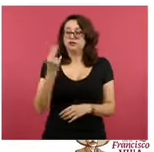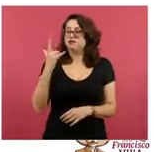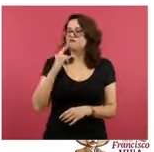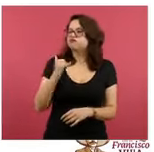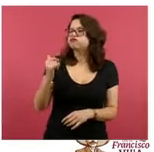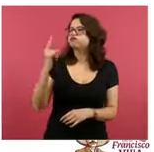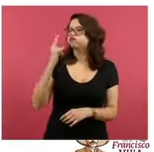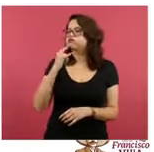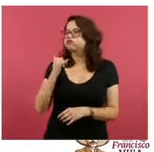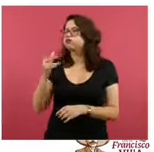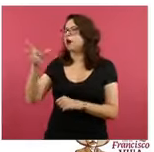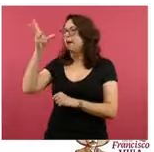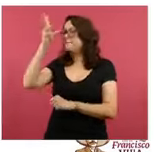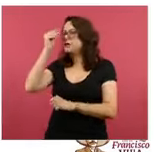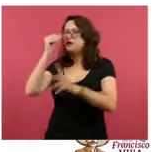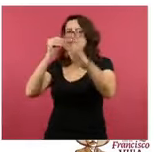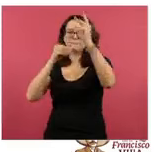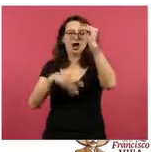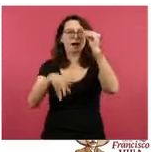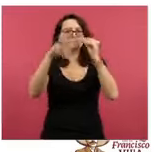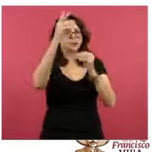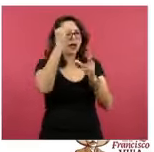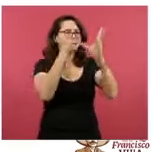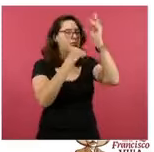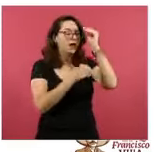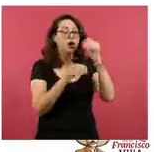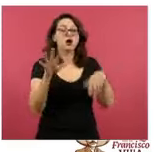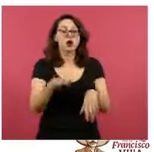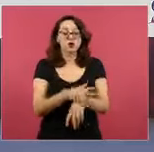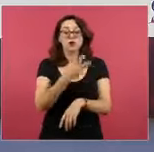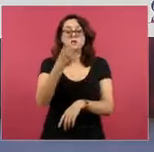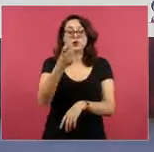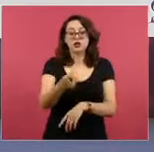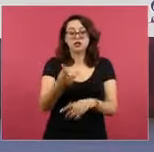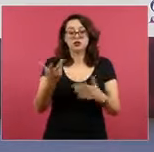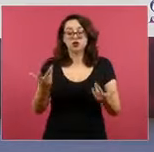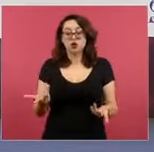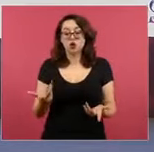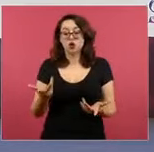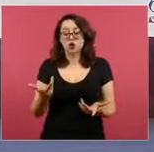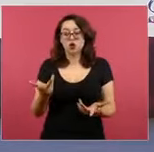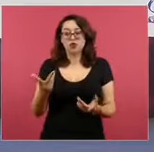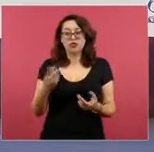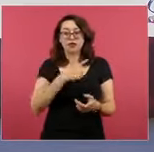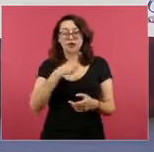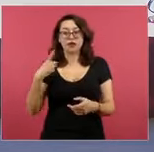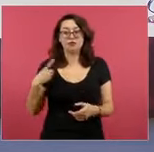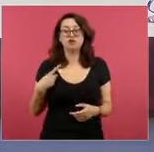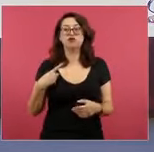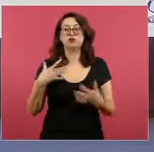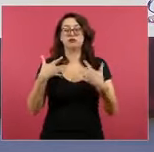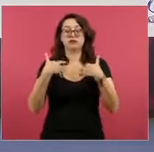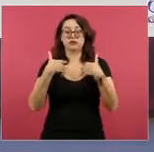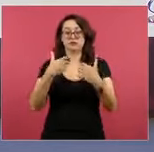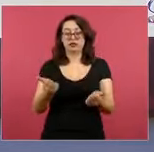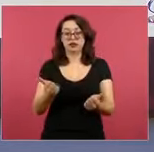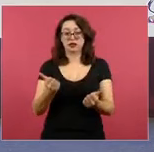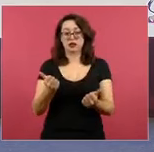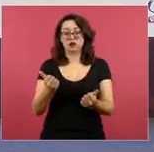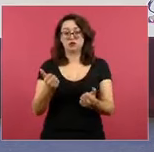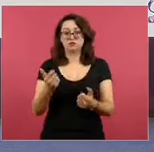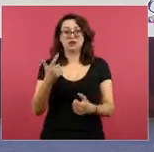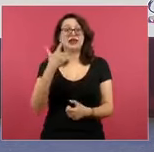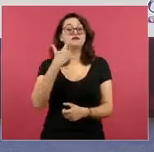no significa que los maestros tengamos que crearles dificultades extra al alumno,